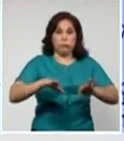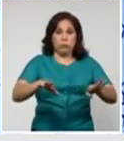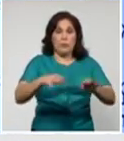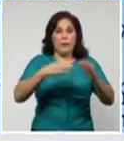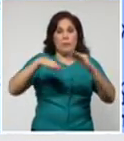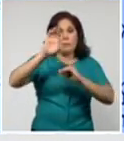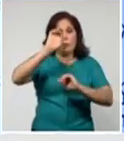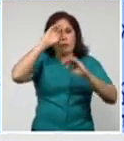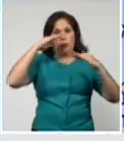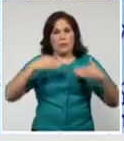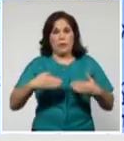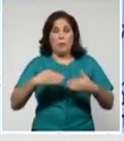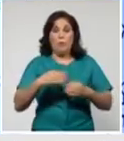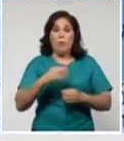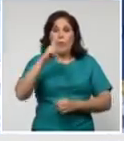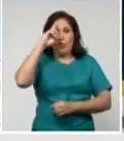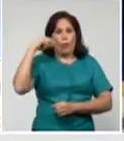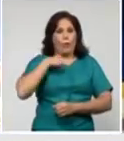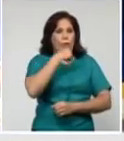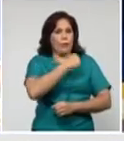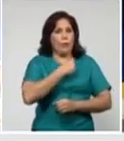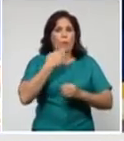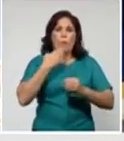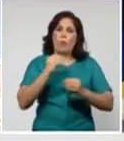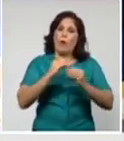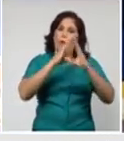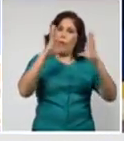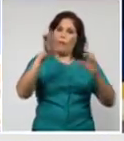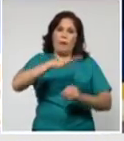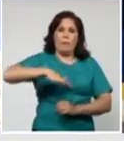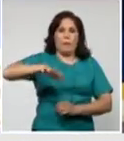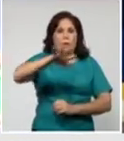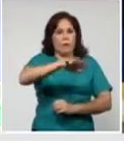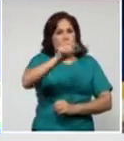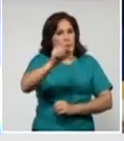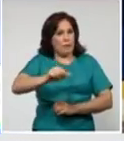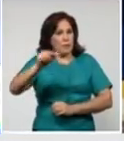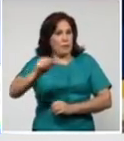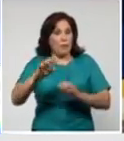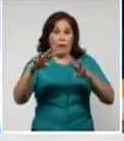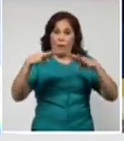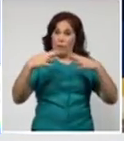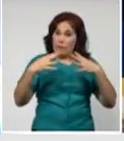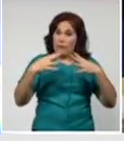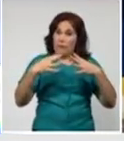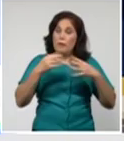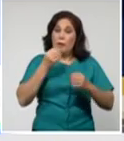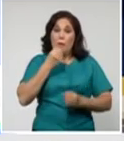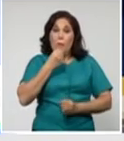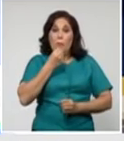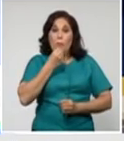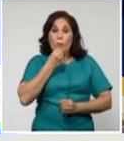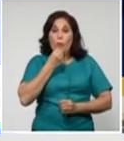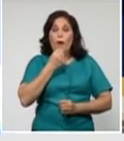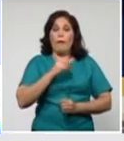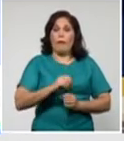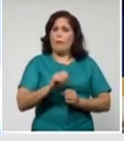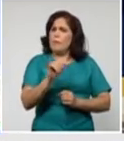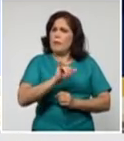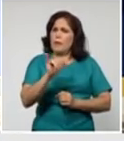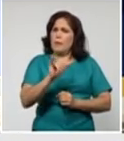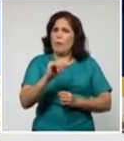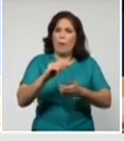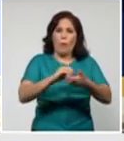MINSAP. Doctor, buenos días. Buenos días a todos ustedes que hacen posible la transmisión, los compañeros de la